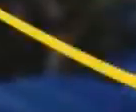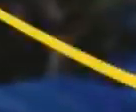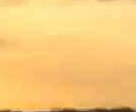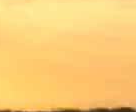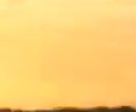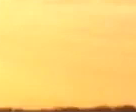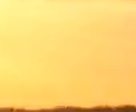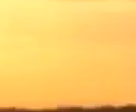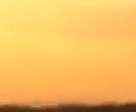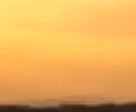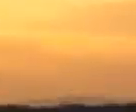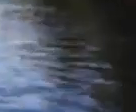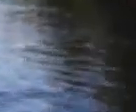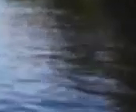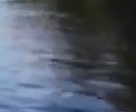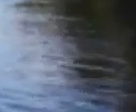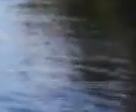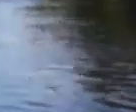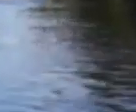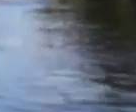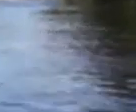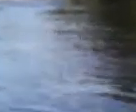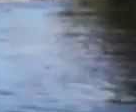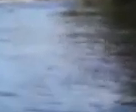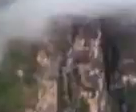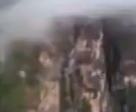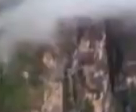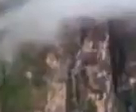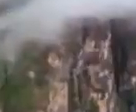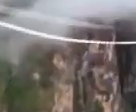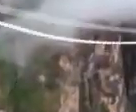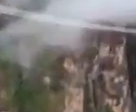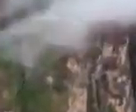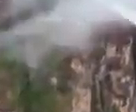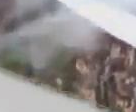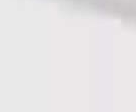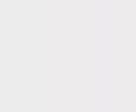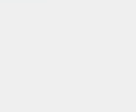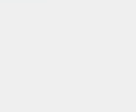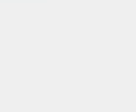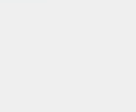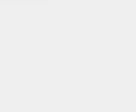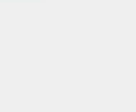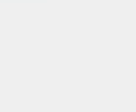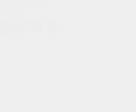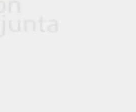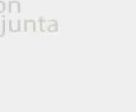Gracias por su atención. Sigamos haciendo patria.